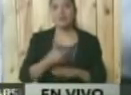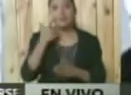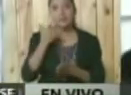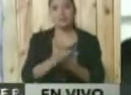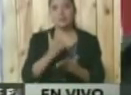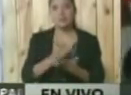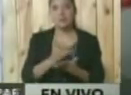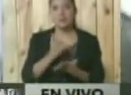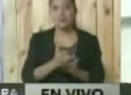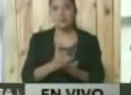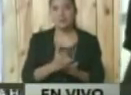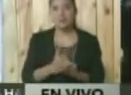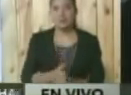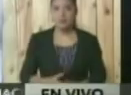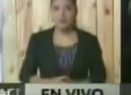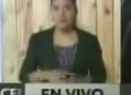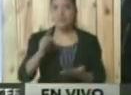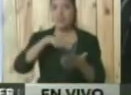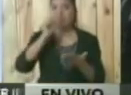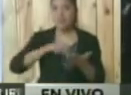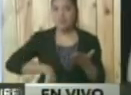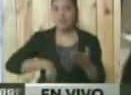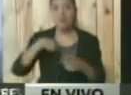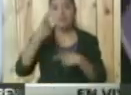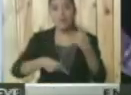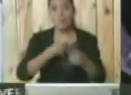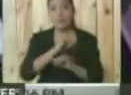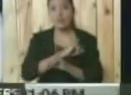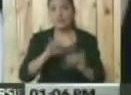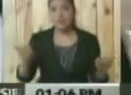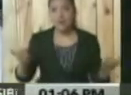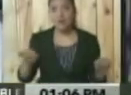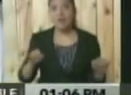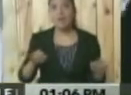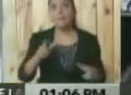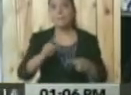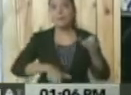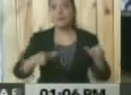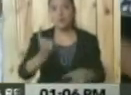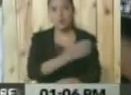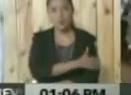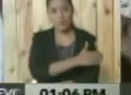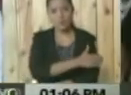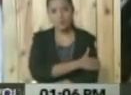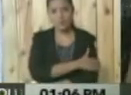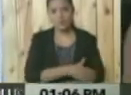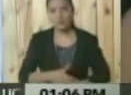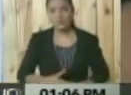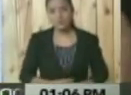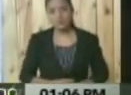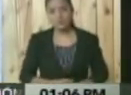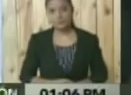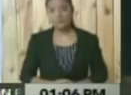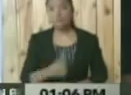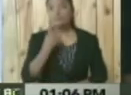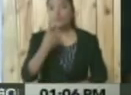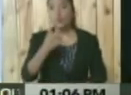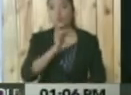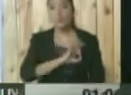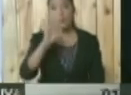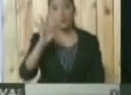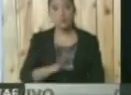la verificación de firmas, luego de esta solicitud de sectores de oposición, que en torno a ese 1%